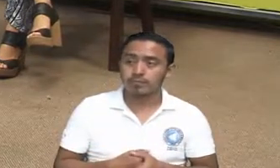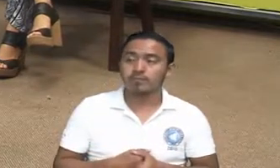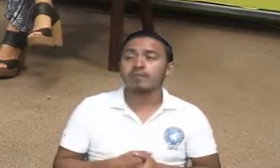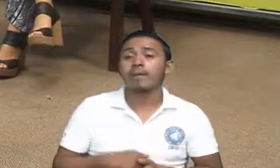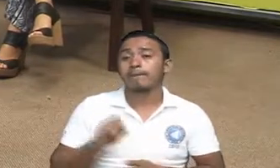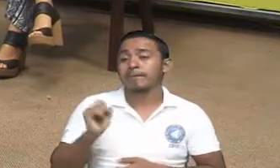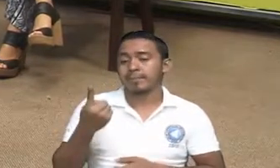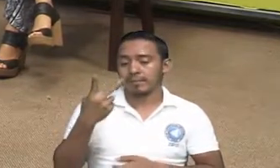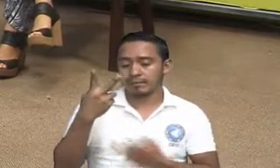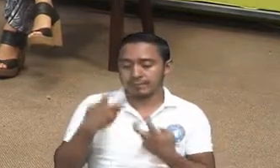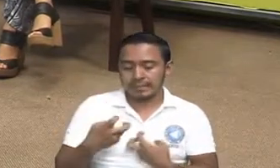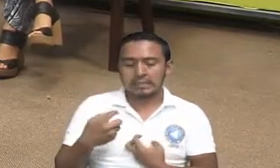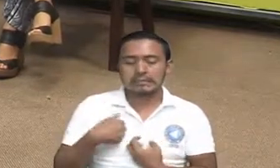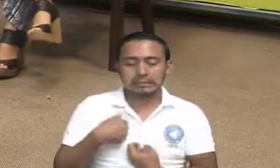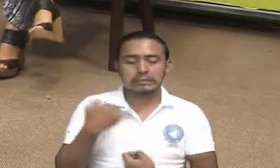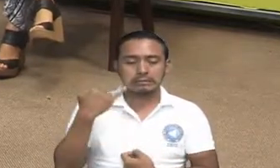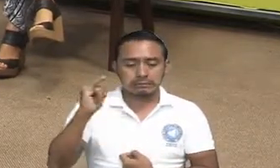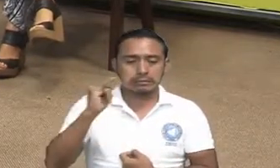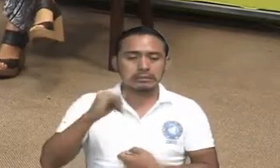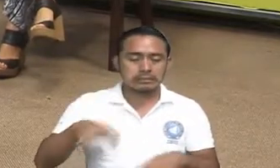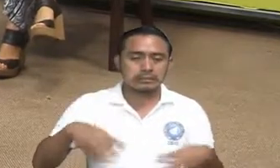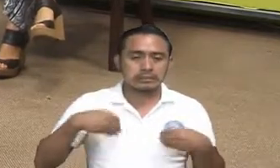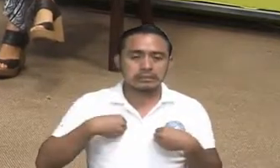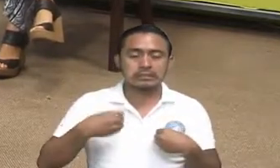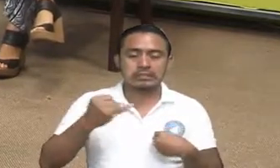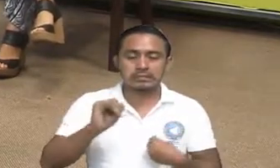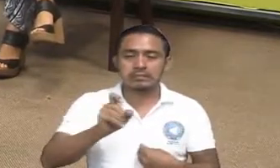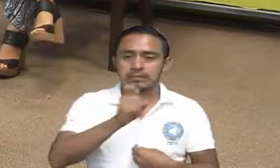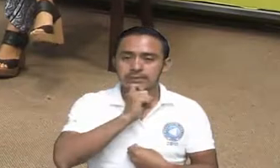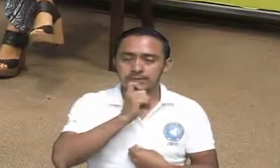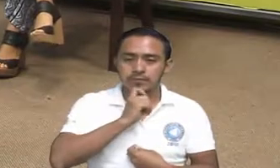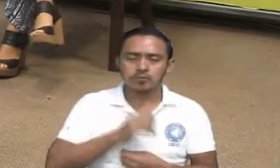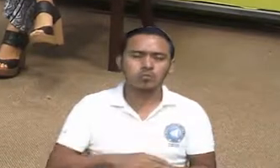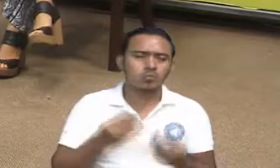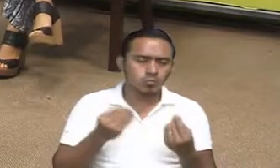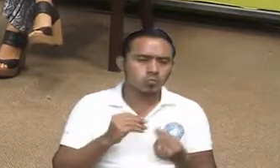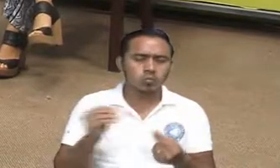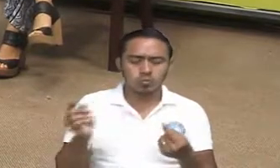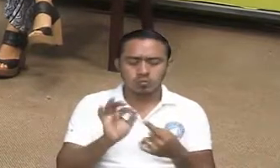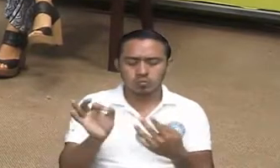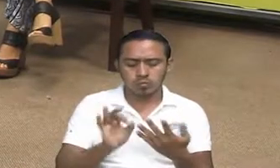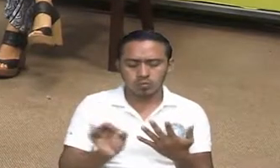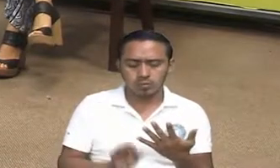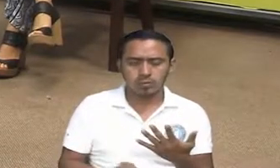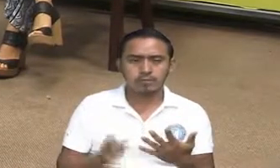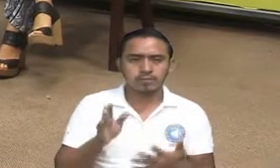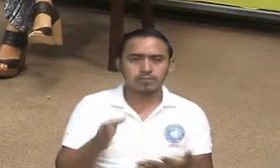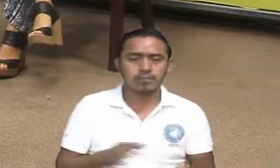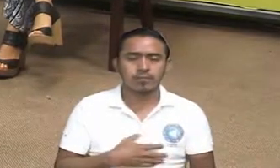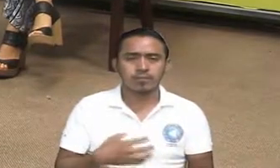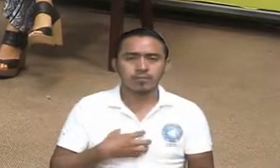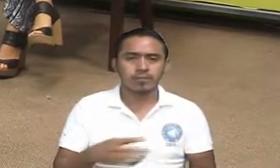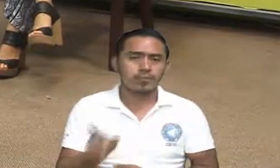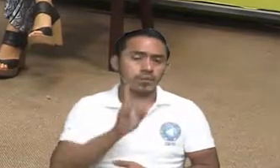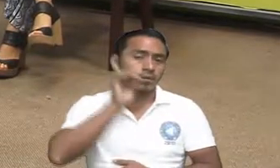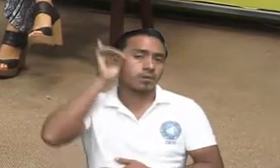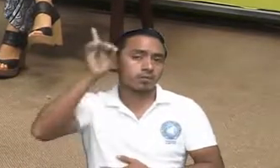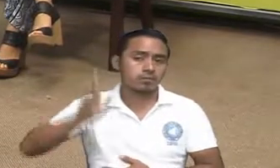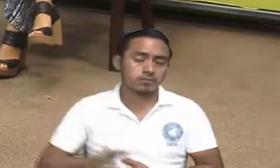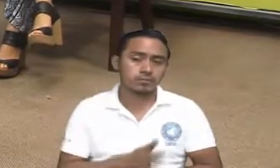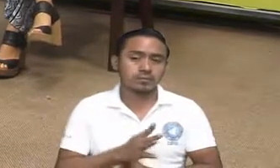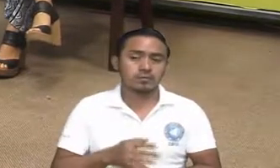hay que reconocerlo. Hay que reconocer de que pudieron haber pasado muchos factores en mi desarrollo